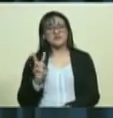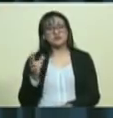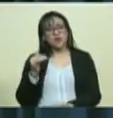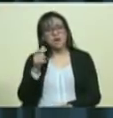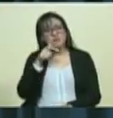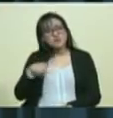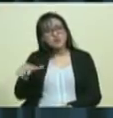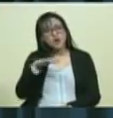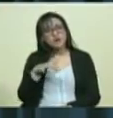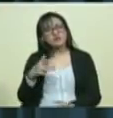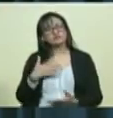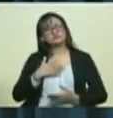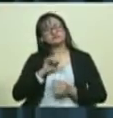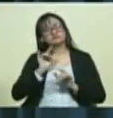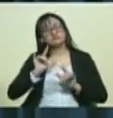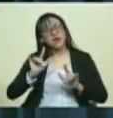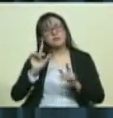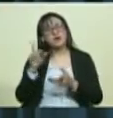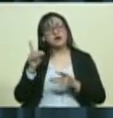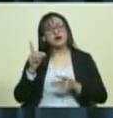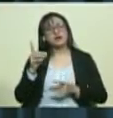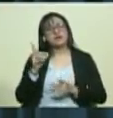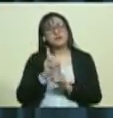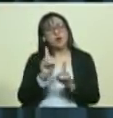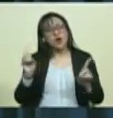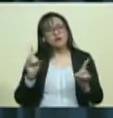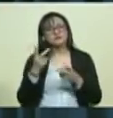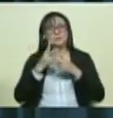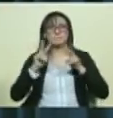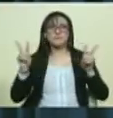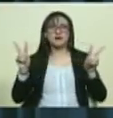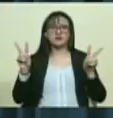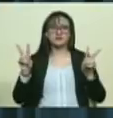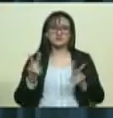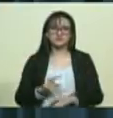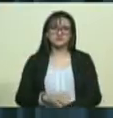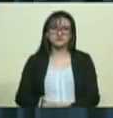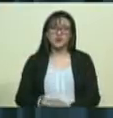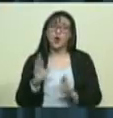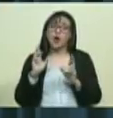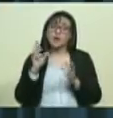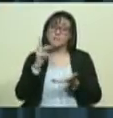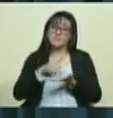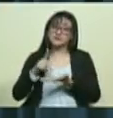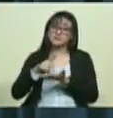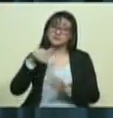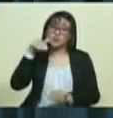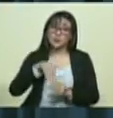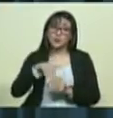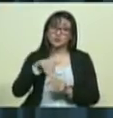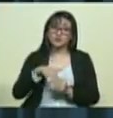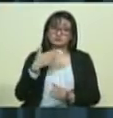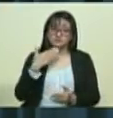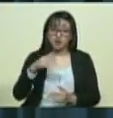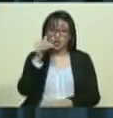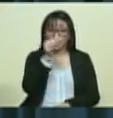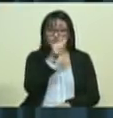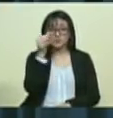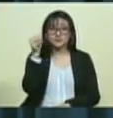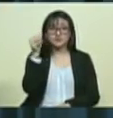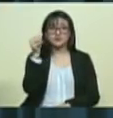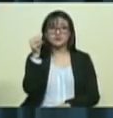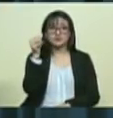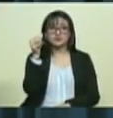ya la paz al que le gusta votar nosotros esperamos una alta participación en el evento electoral del próximo